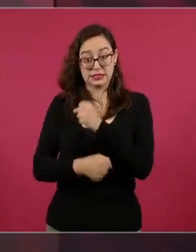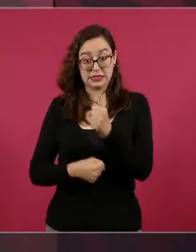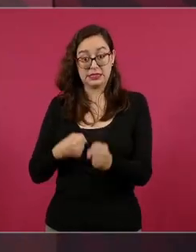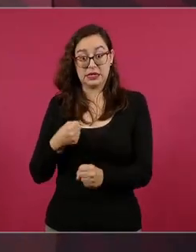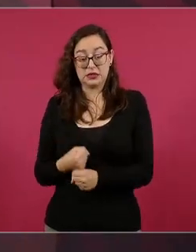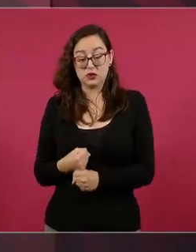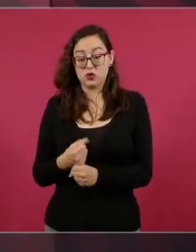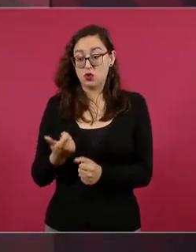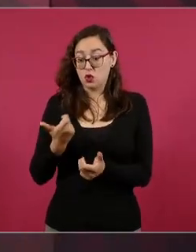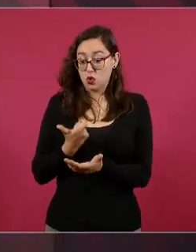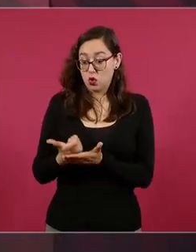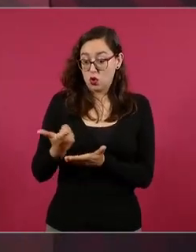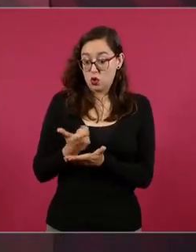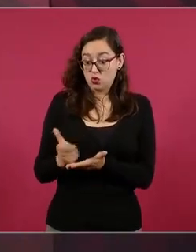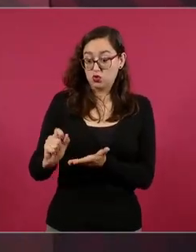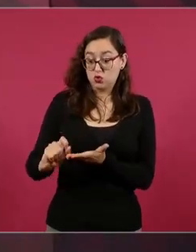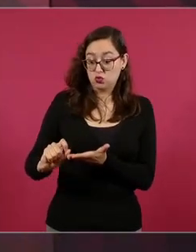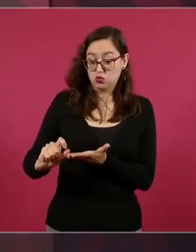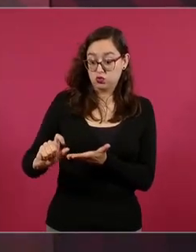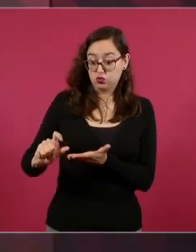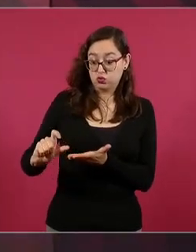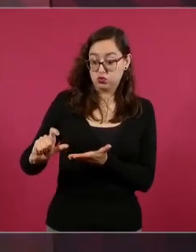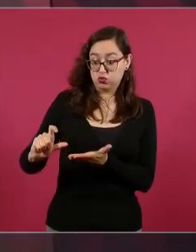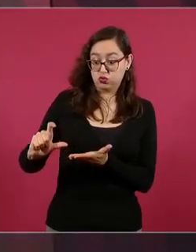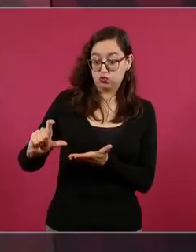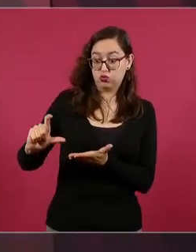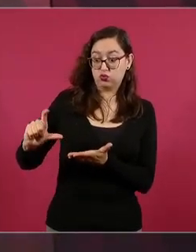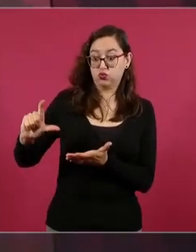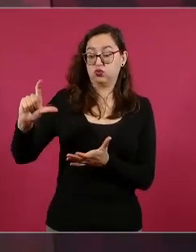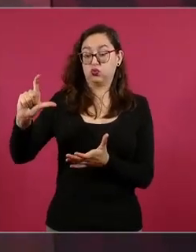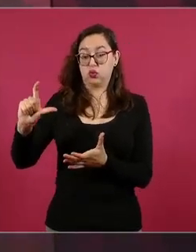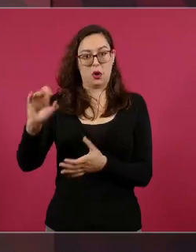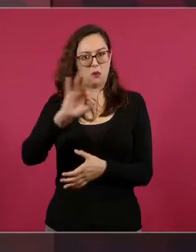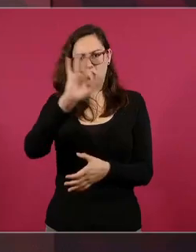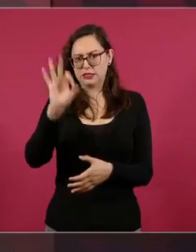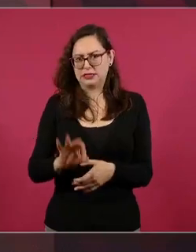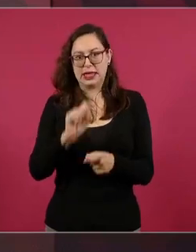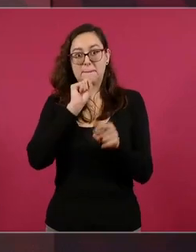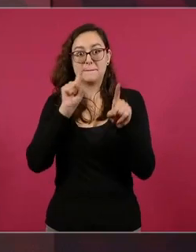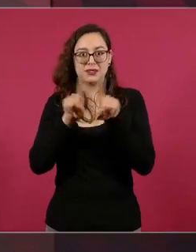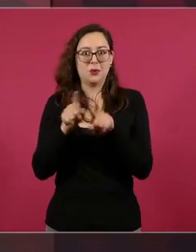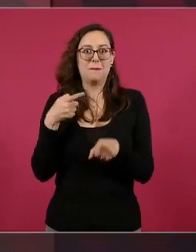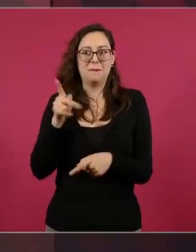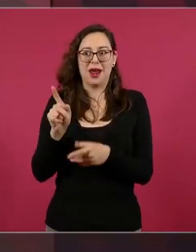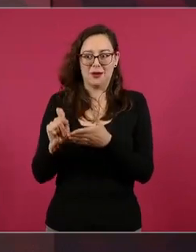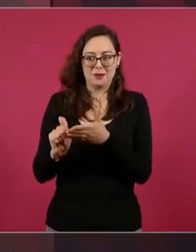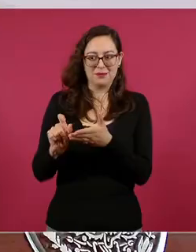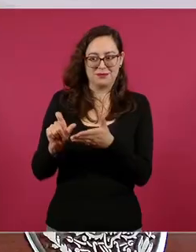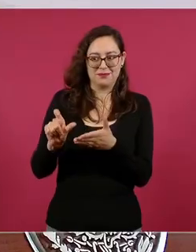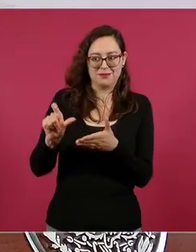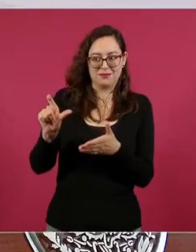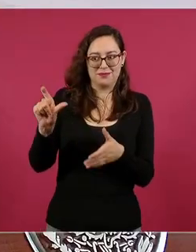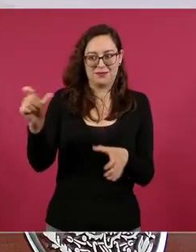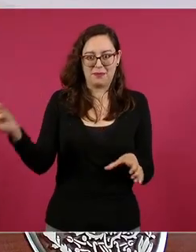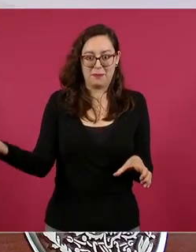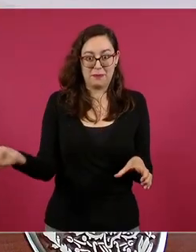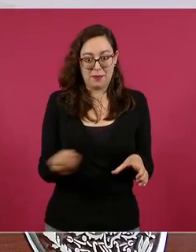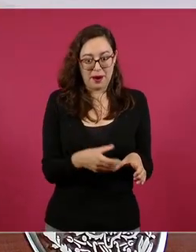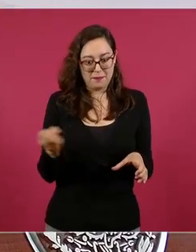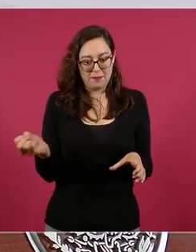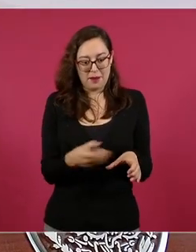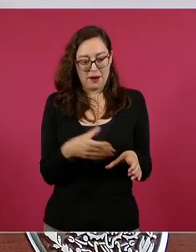sí el salario, y es más lo que aportan los trabajadores, ya el